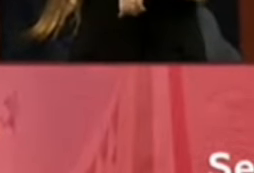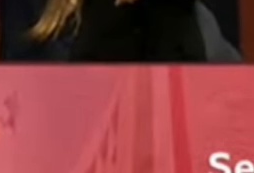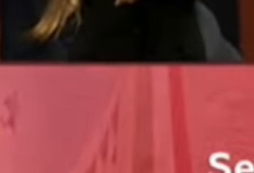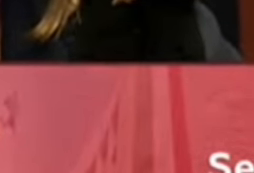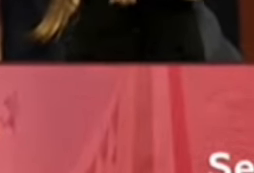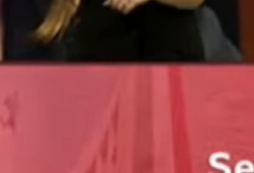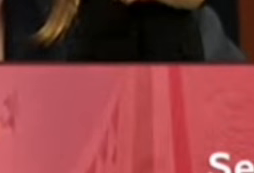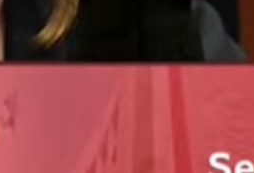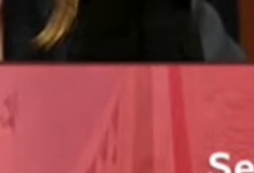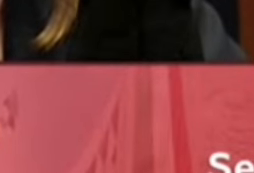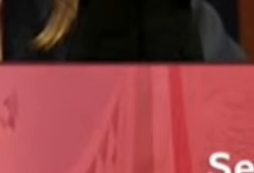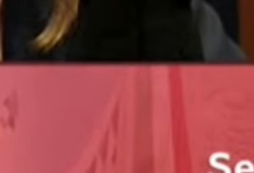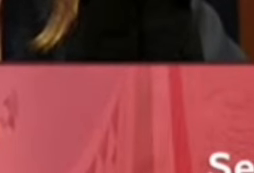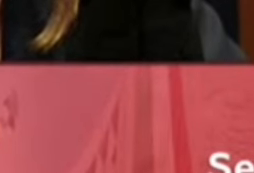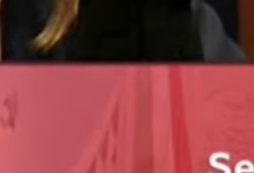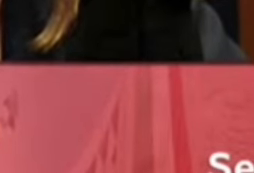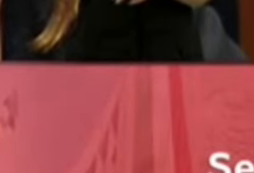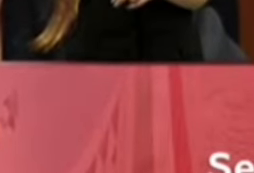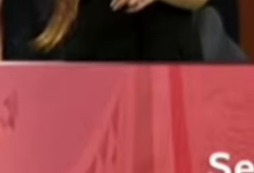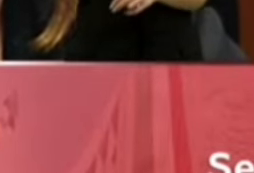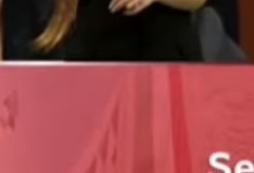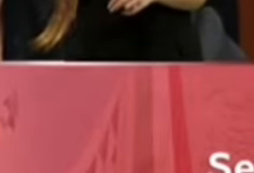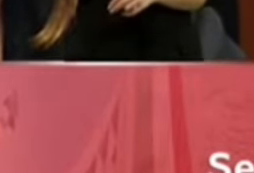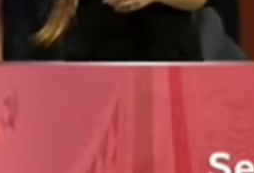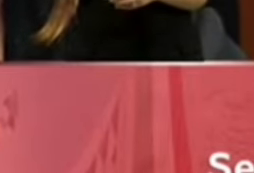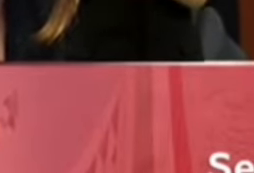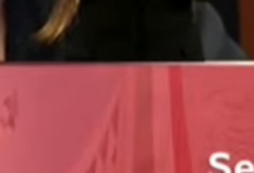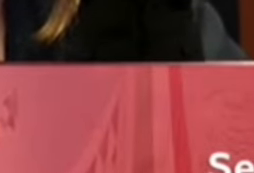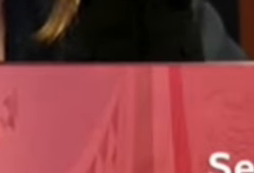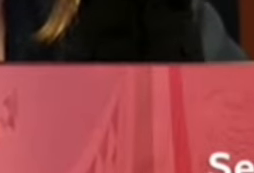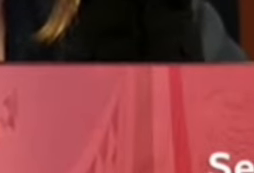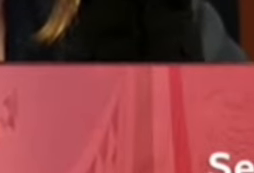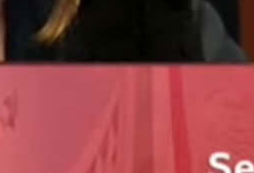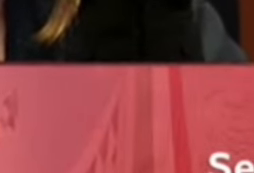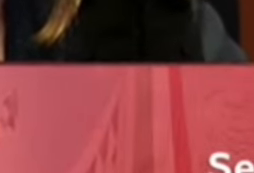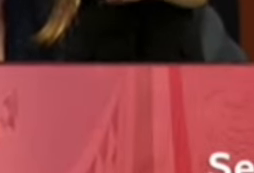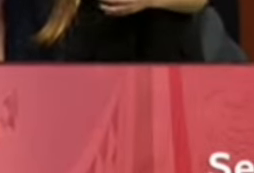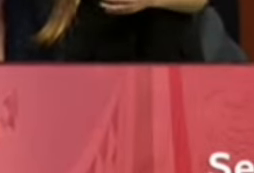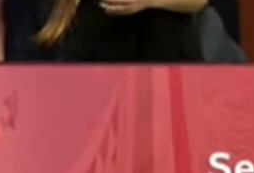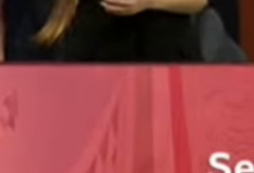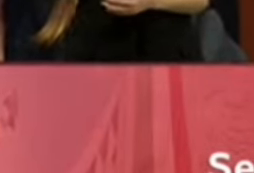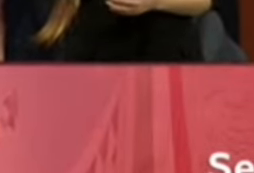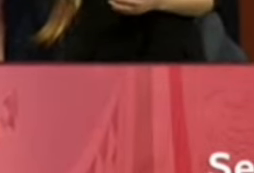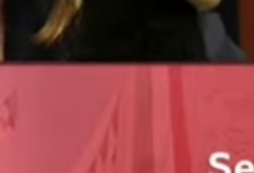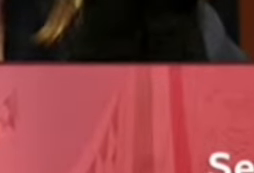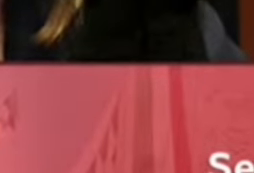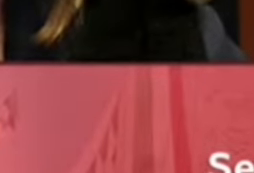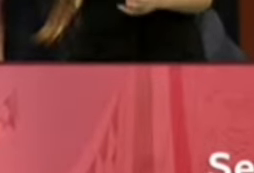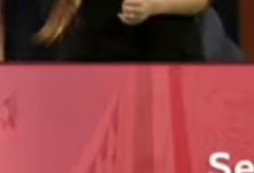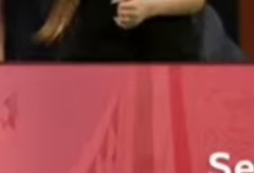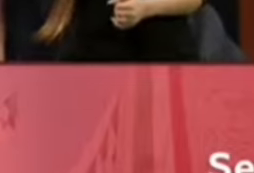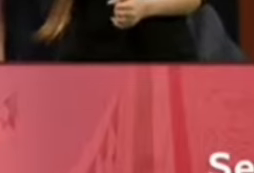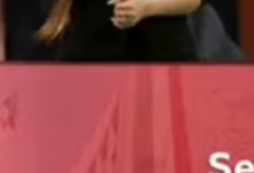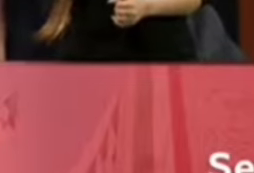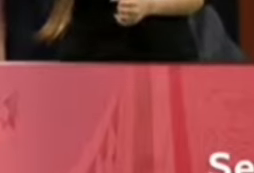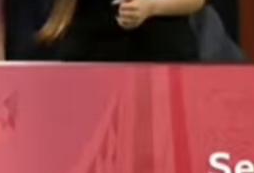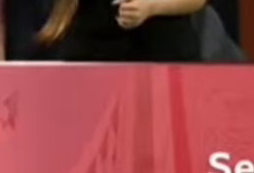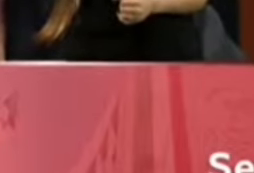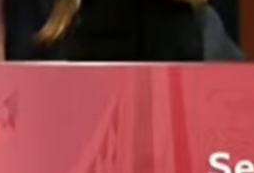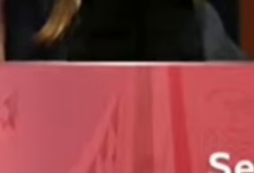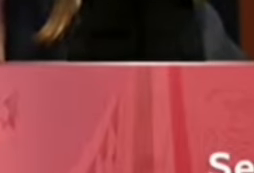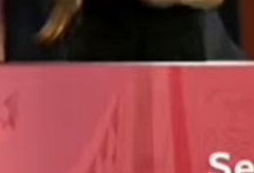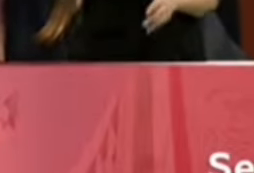escuchando, usted, en los comentarios que desgraciadamente hicieron una mujer como la que acaba de ser ahorita una senadora, diciéndome que soy su